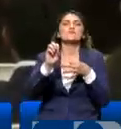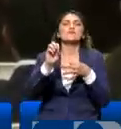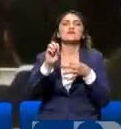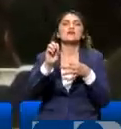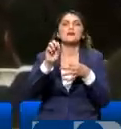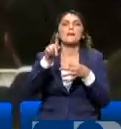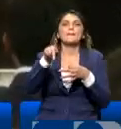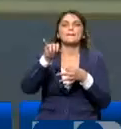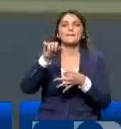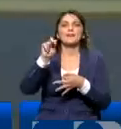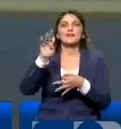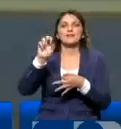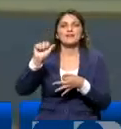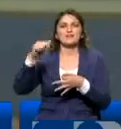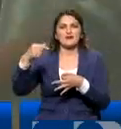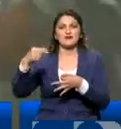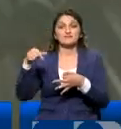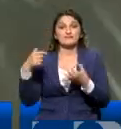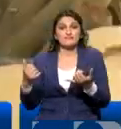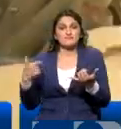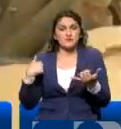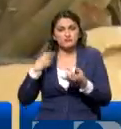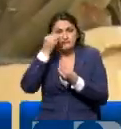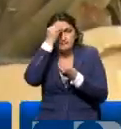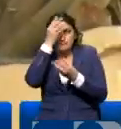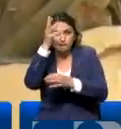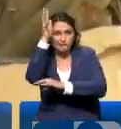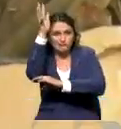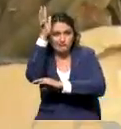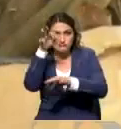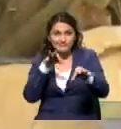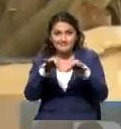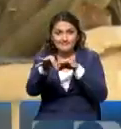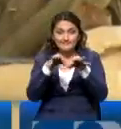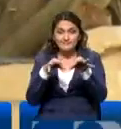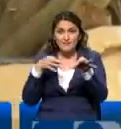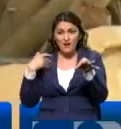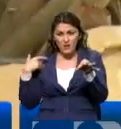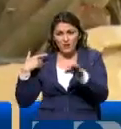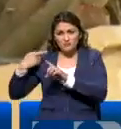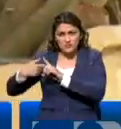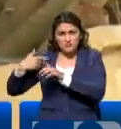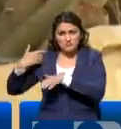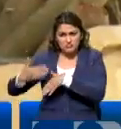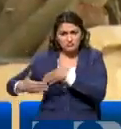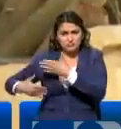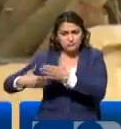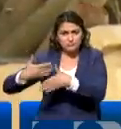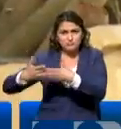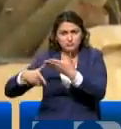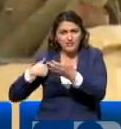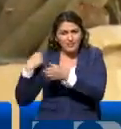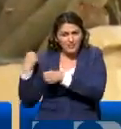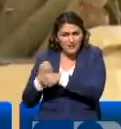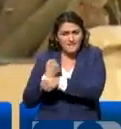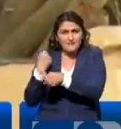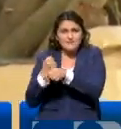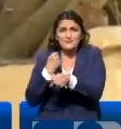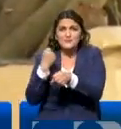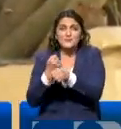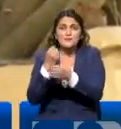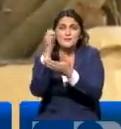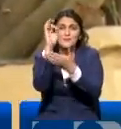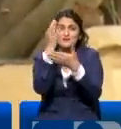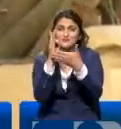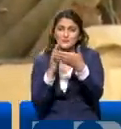inversión que ha realizado su gobierno en educación en 27 meses de gobierno que hemos destinado hoy a vivir esta cifra y hemos destinado